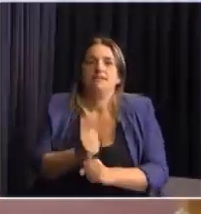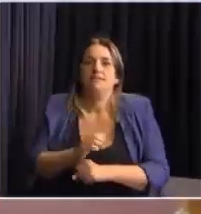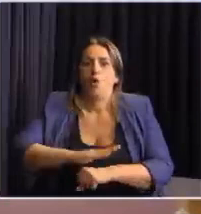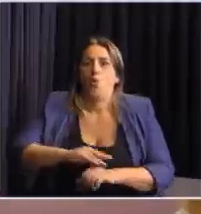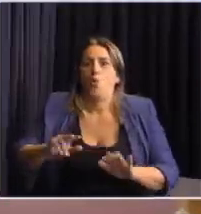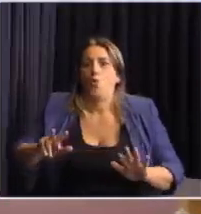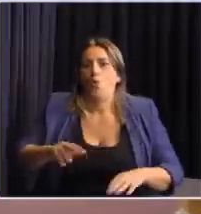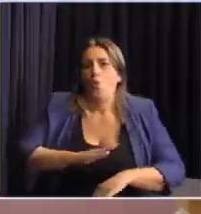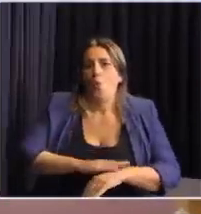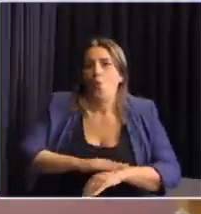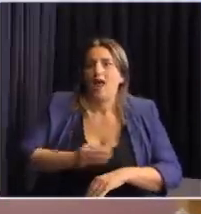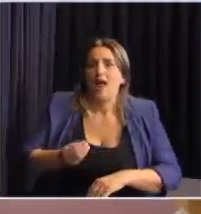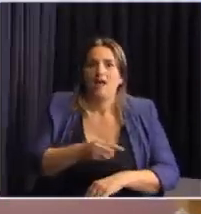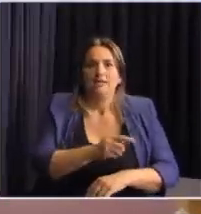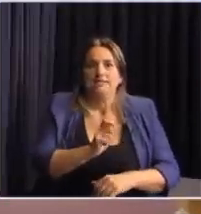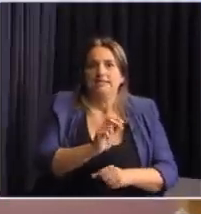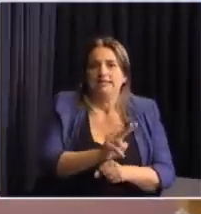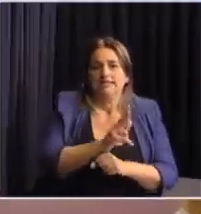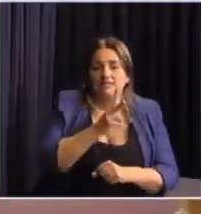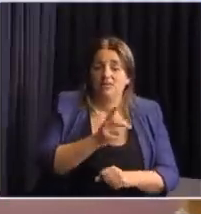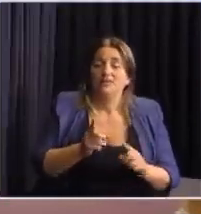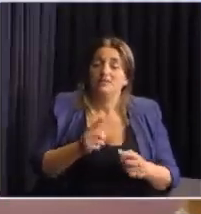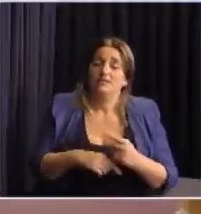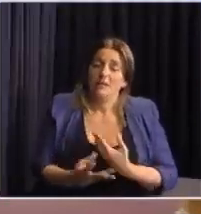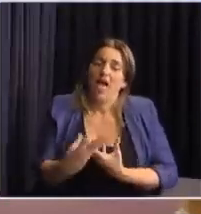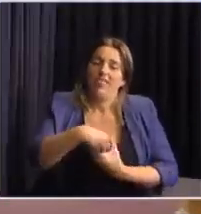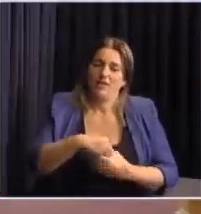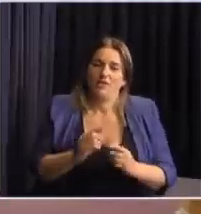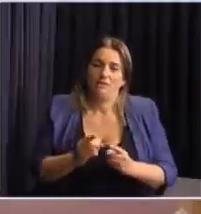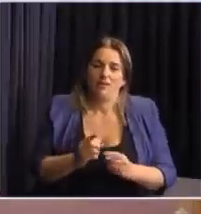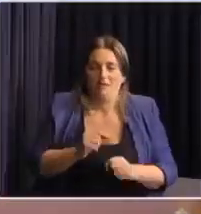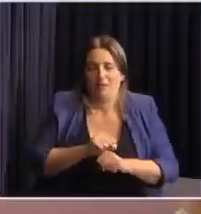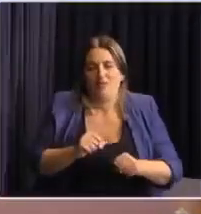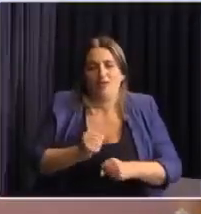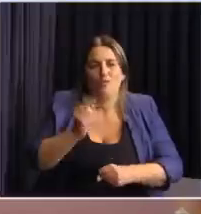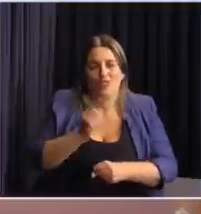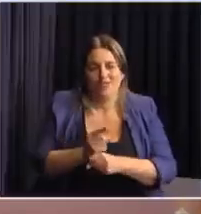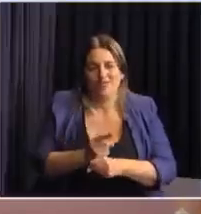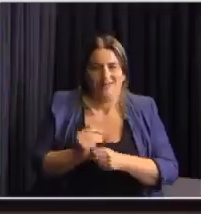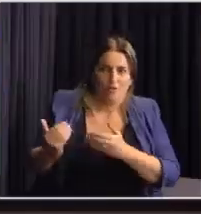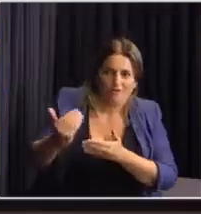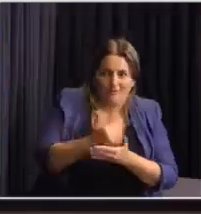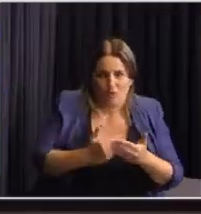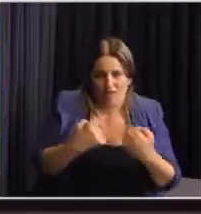trabajo. Ese criterio social también está influyendo en esta decisión.